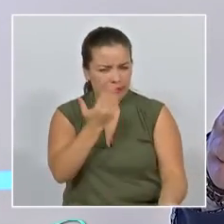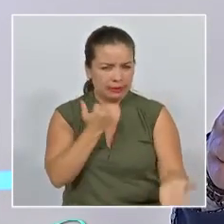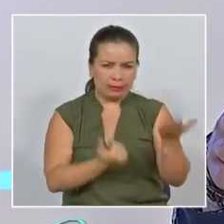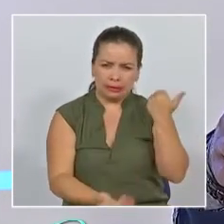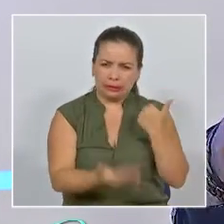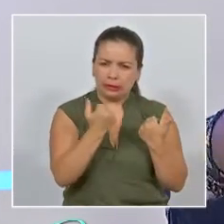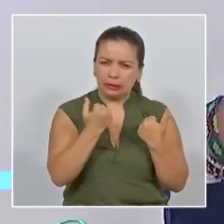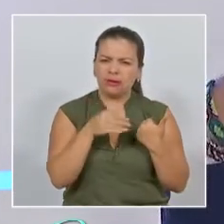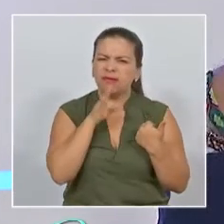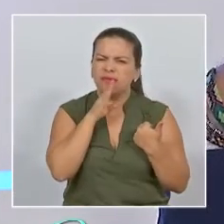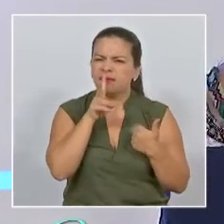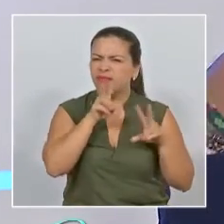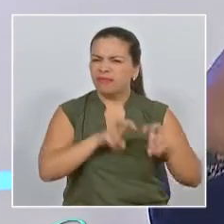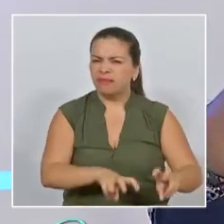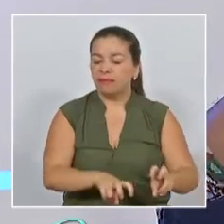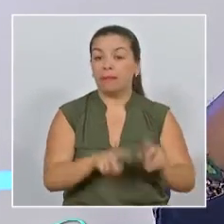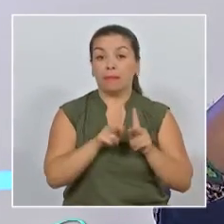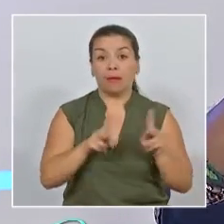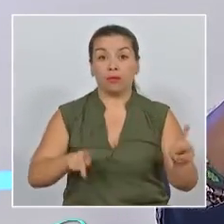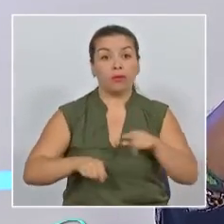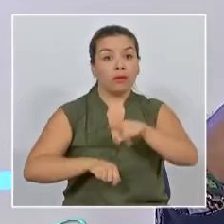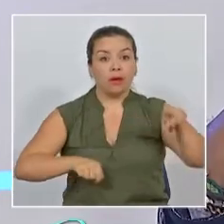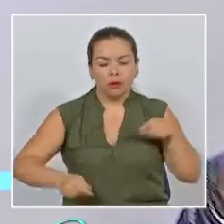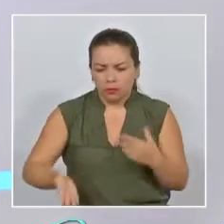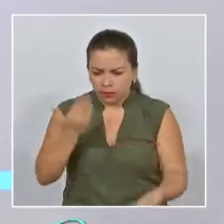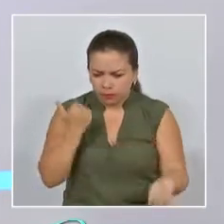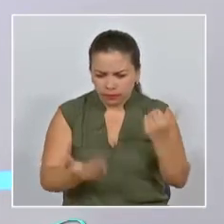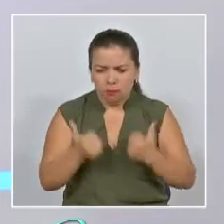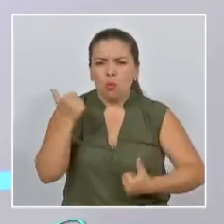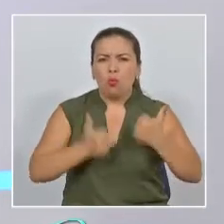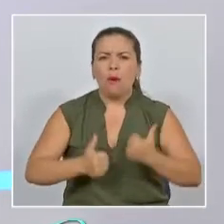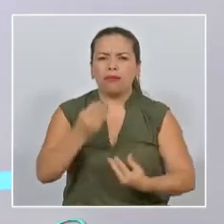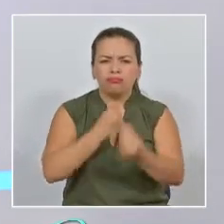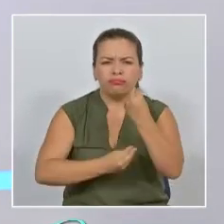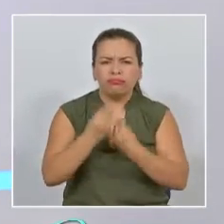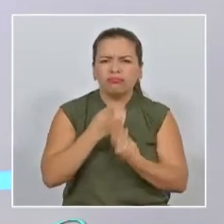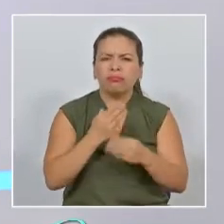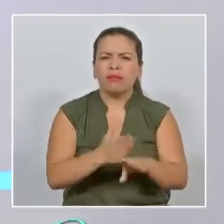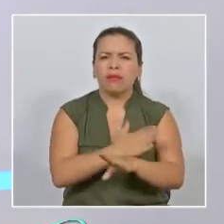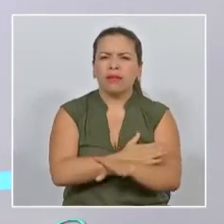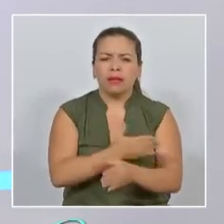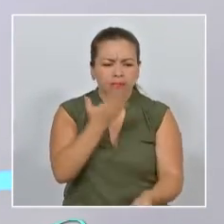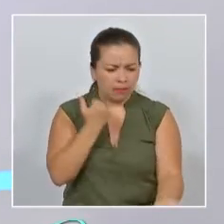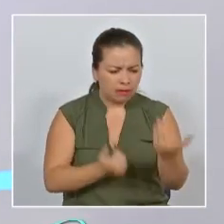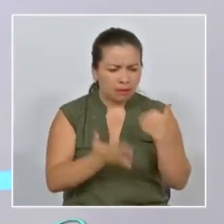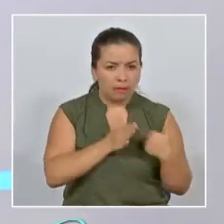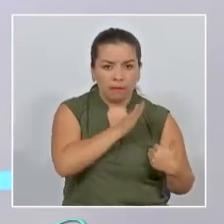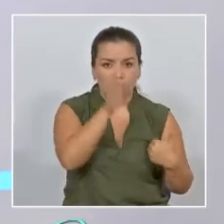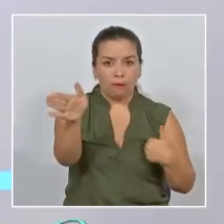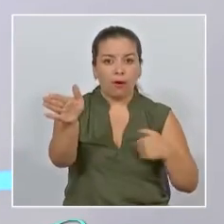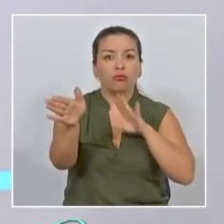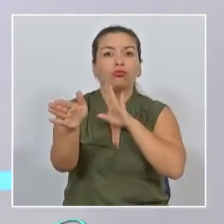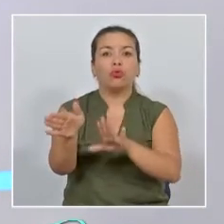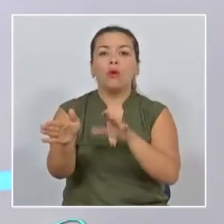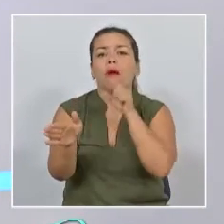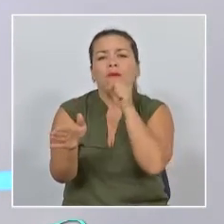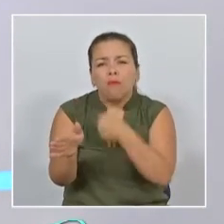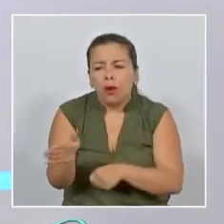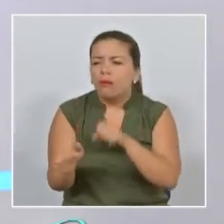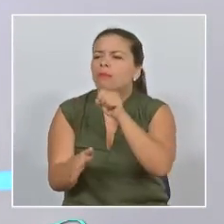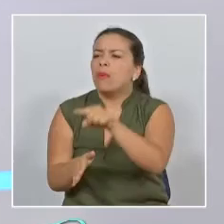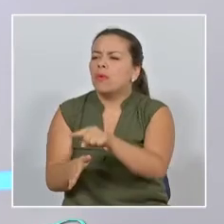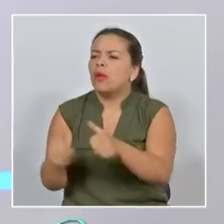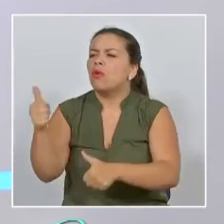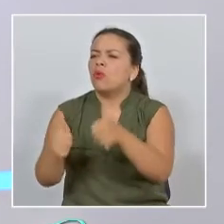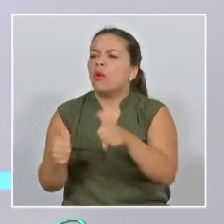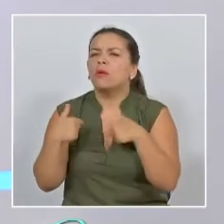con personas que estaban buscando cuál alimentación se le había dado a niños, y fueron a muchos ancianatos, y los abuelos decían, nosotros le damos